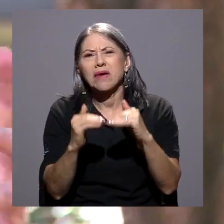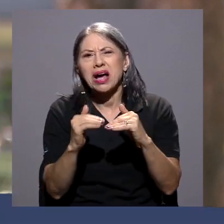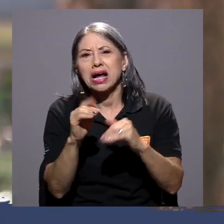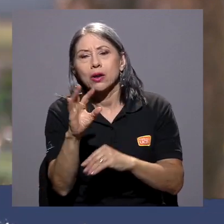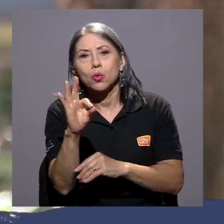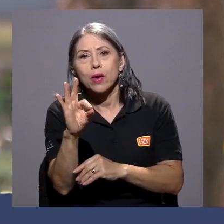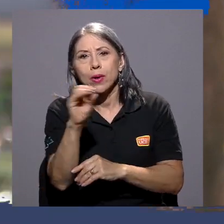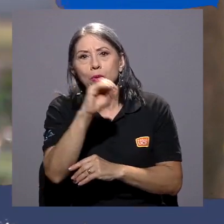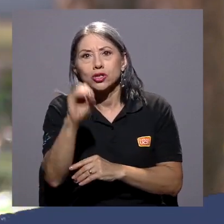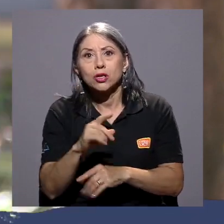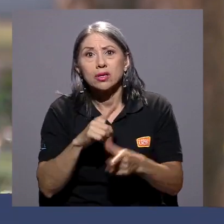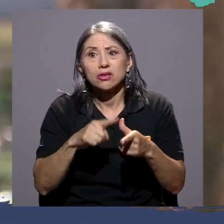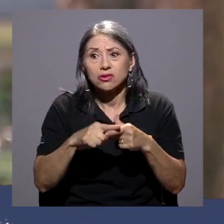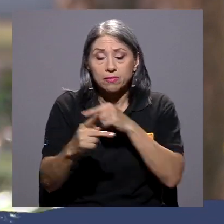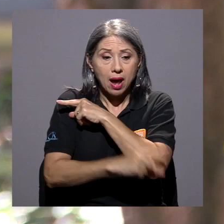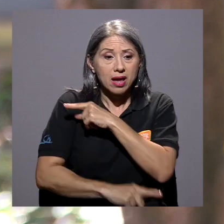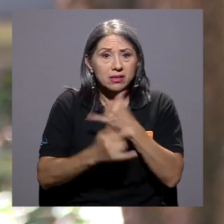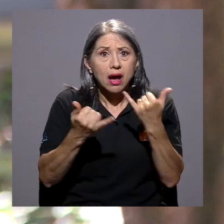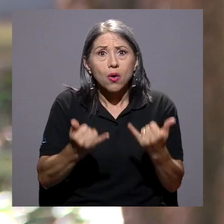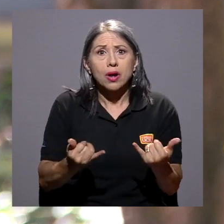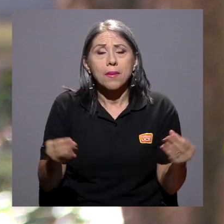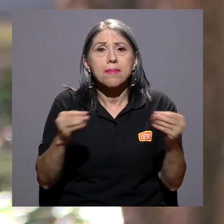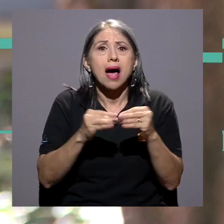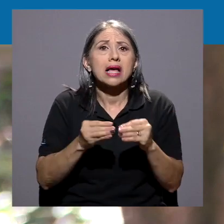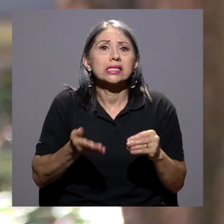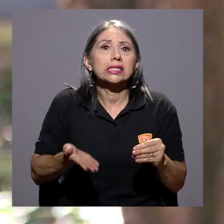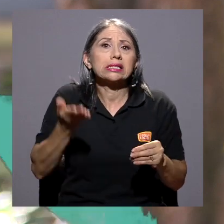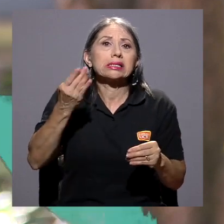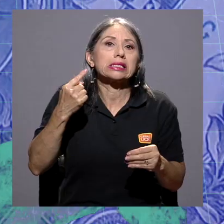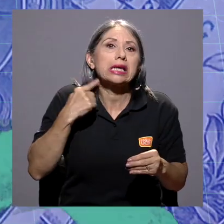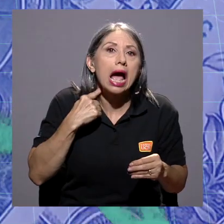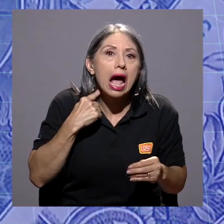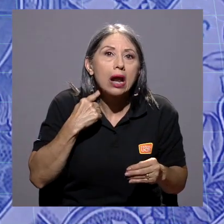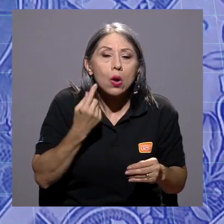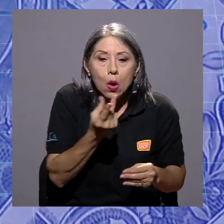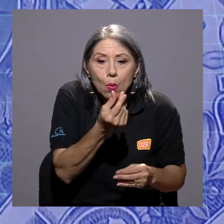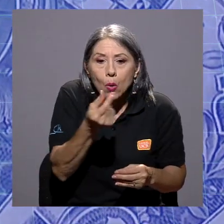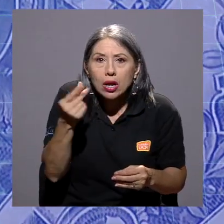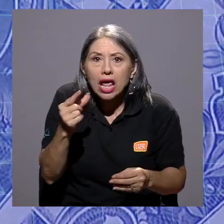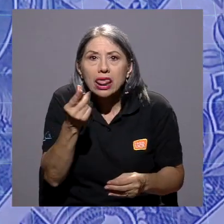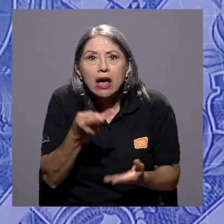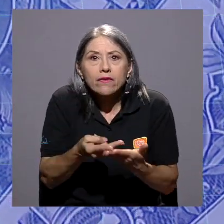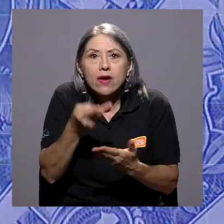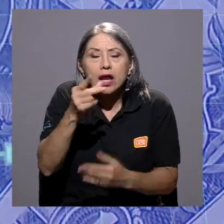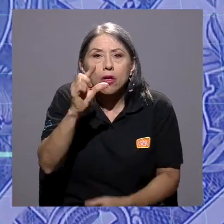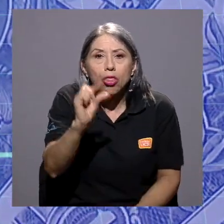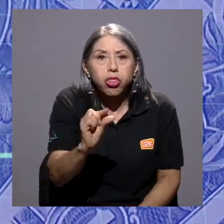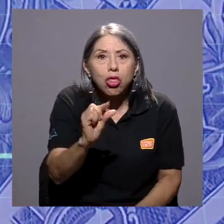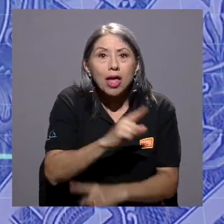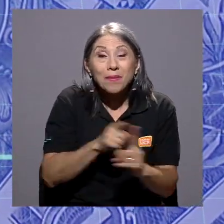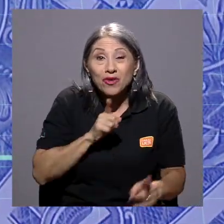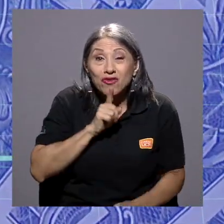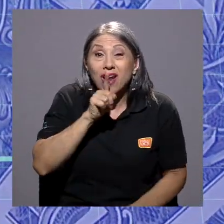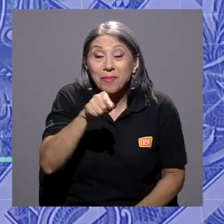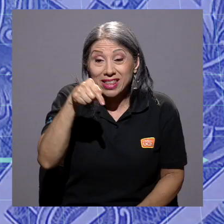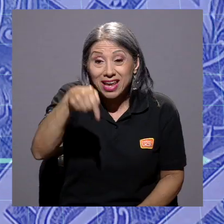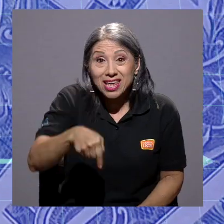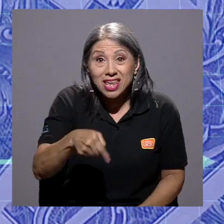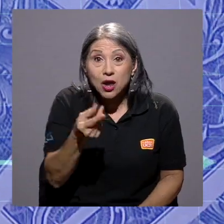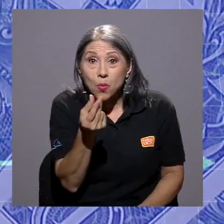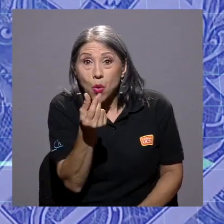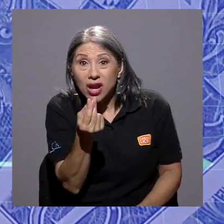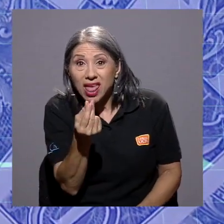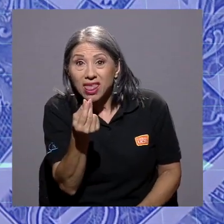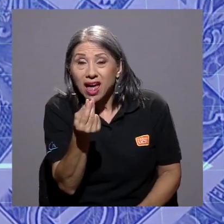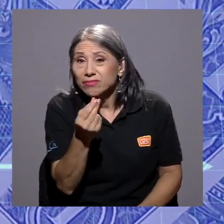costo enorme y además se tradujera en mayores devaluaciones. Pero seguimos siendo una economía en donde tenemos una una moneda muy